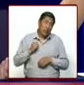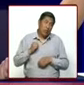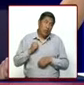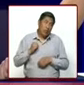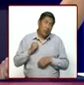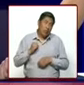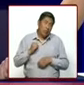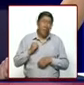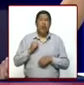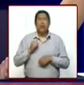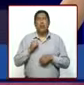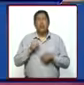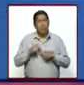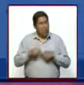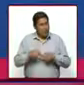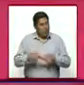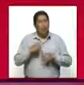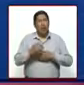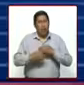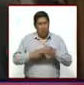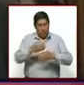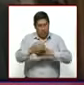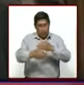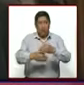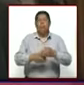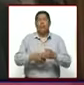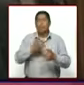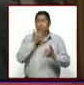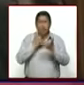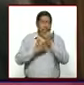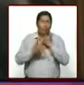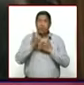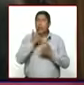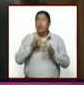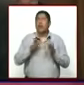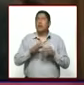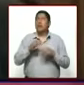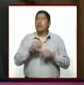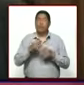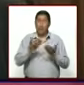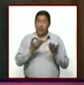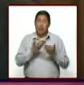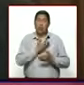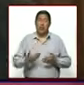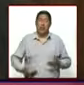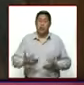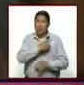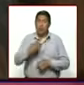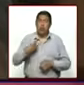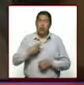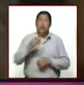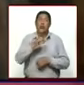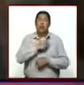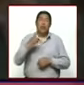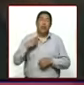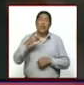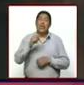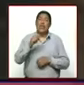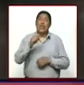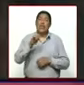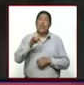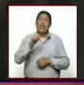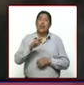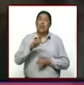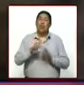Sesión que ya va avanzando bastantes horas. Pidieron más detalles. Nos encontramos con la segunda vicepresidenta de la Cámara de Diputados. Estamos hablando de la diputada Luisa Nayar. Por